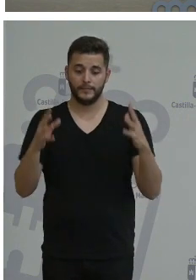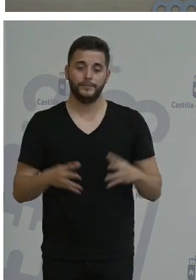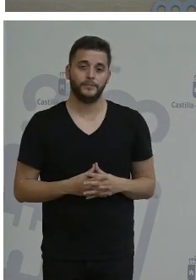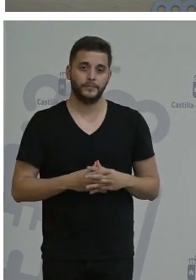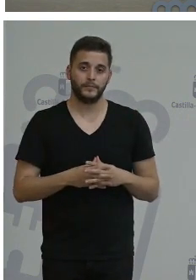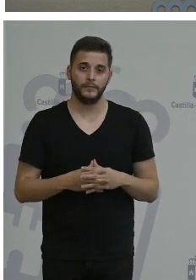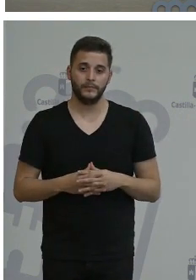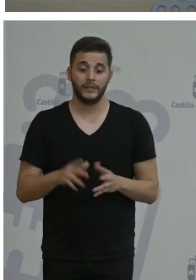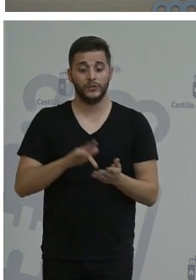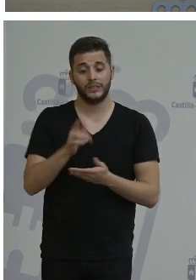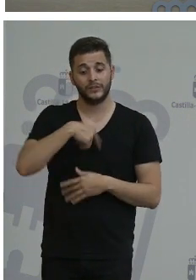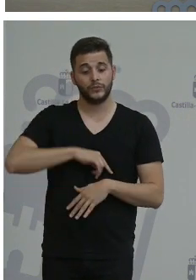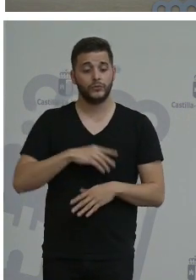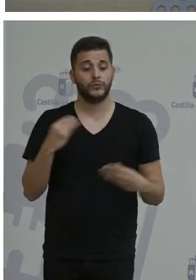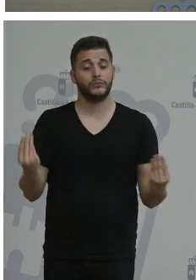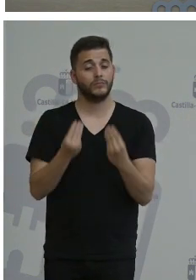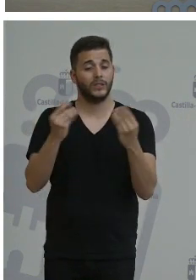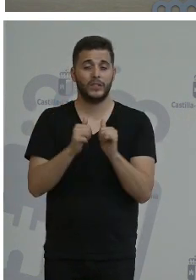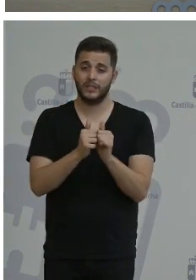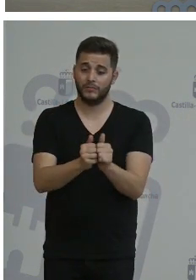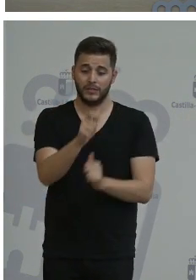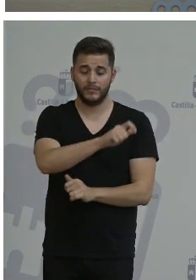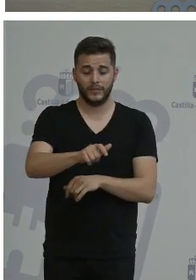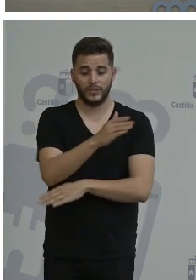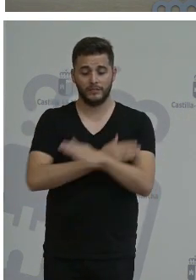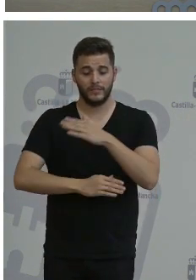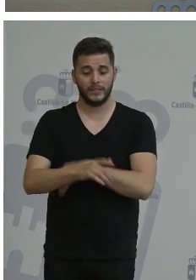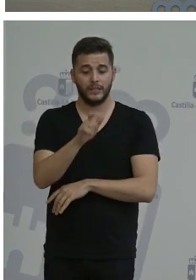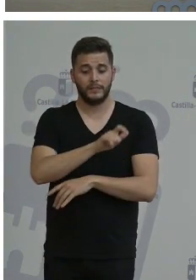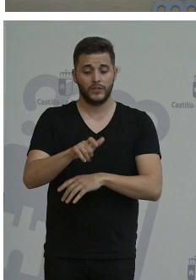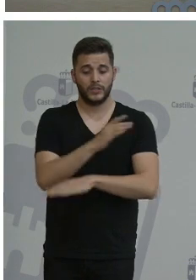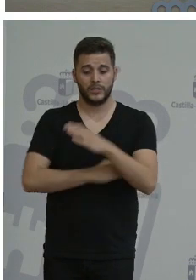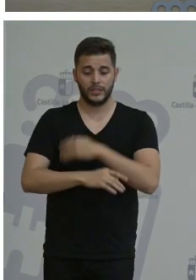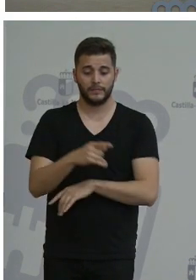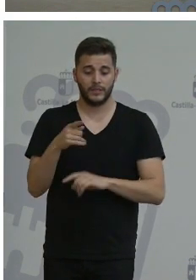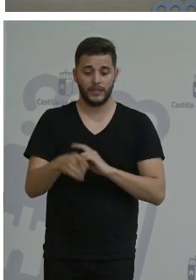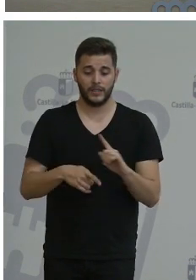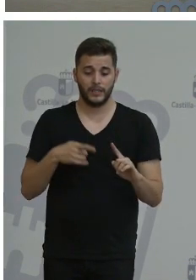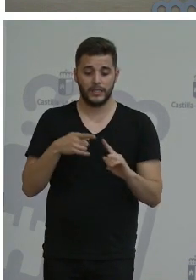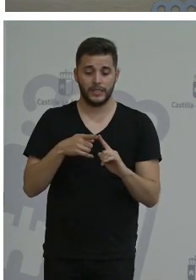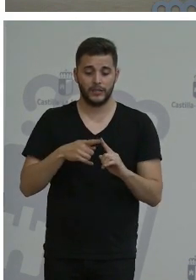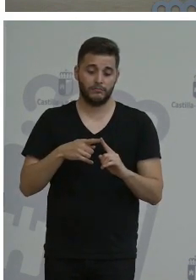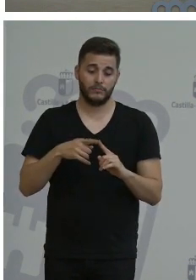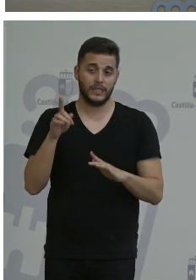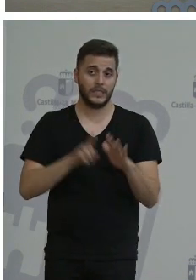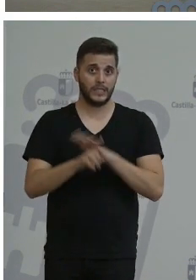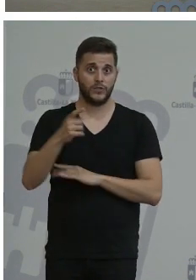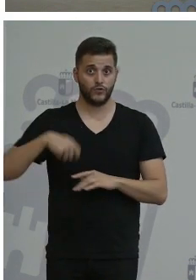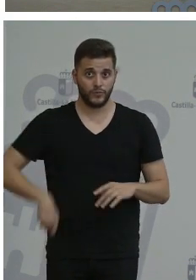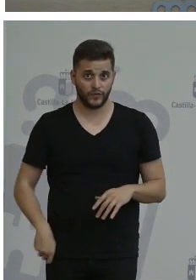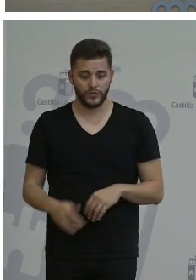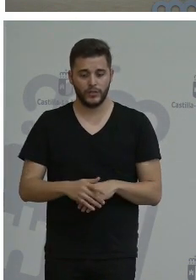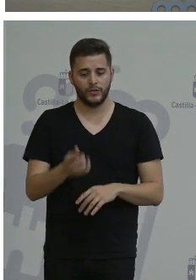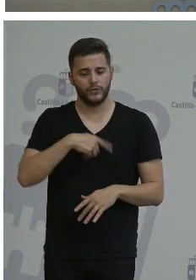Tenemos que mejorar el acompañamiento para las personas con discapacidad intelectual en su desarrollo profesional. Tenemos que crear